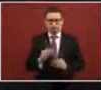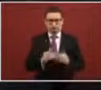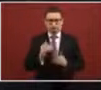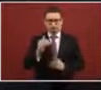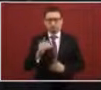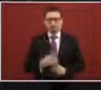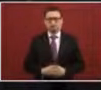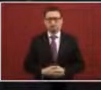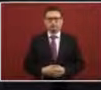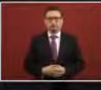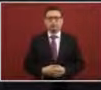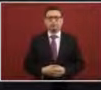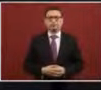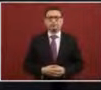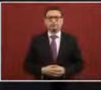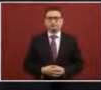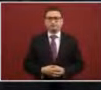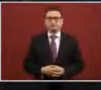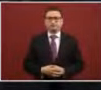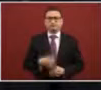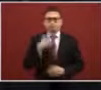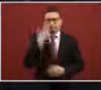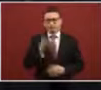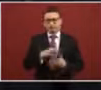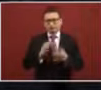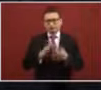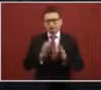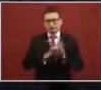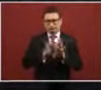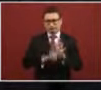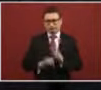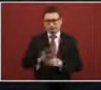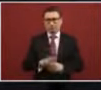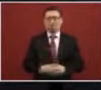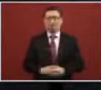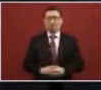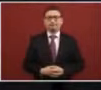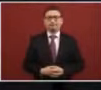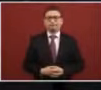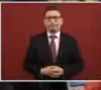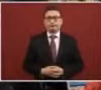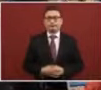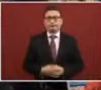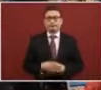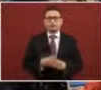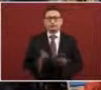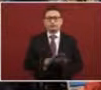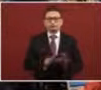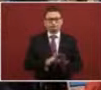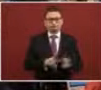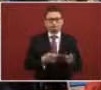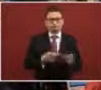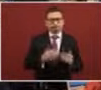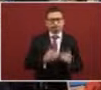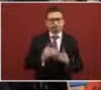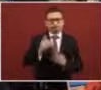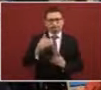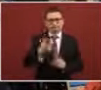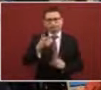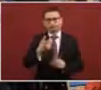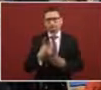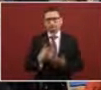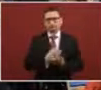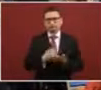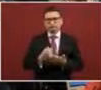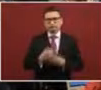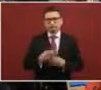valor inicial. Me gustaría dar algunos ejemplos del sobreprecio que tuvieron los vehículos para que ustedes